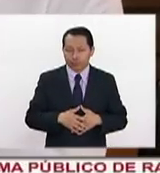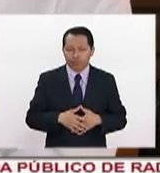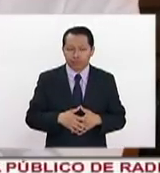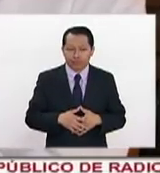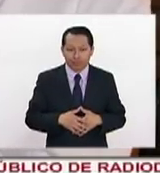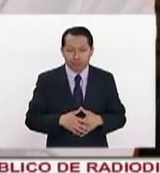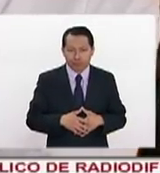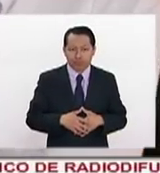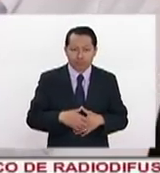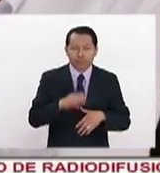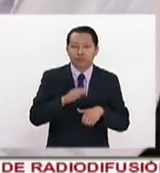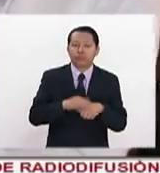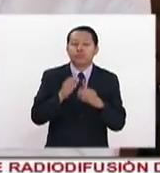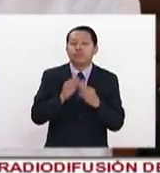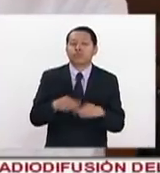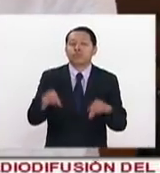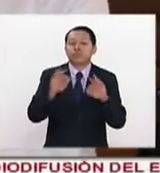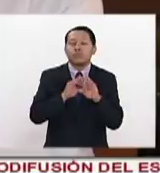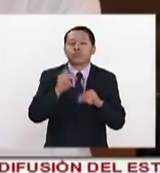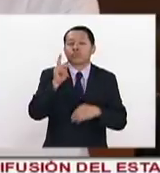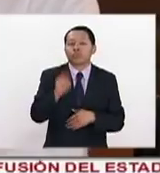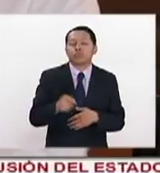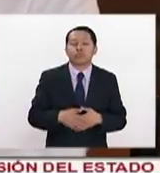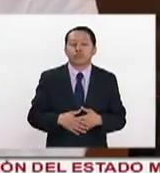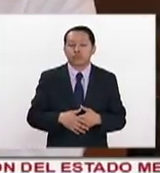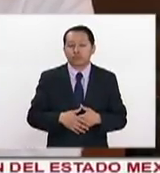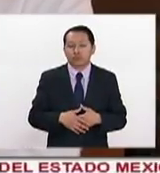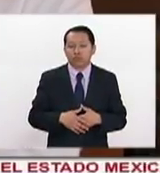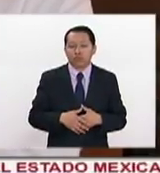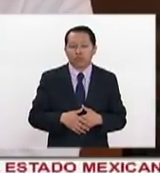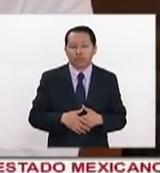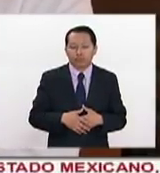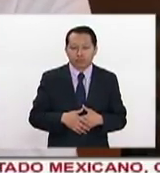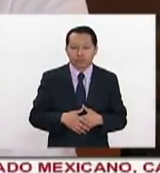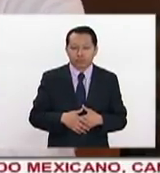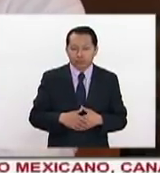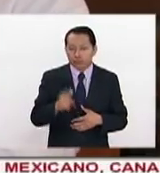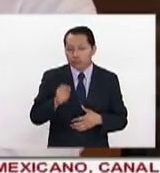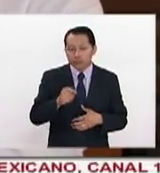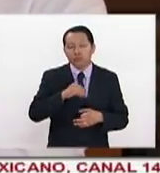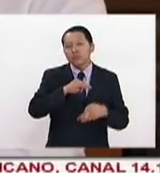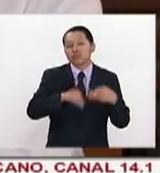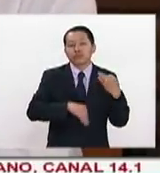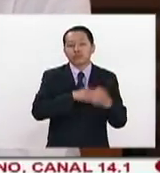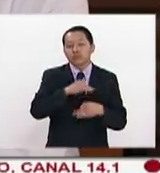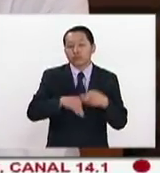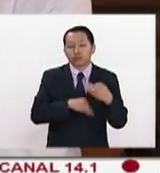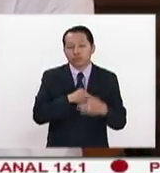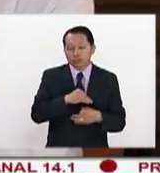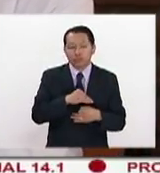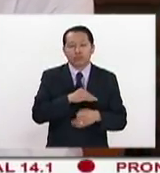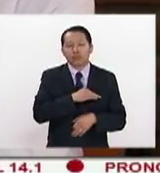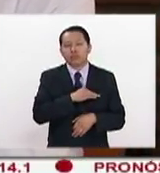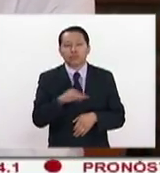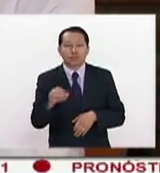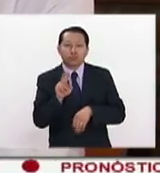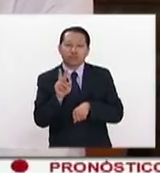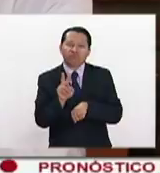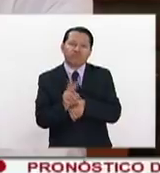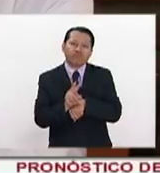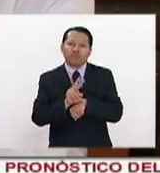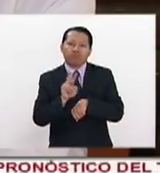Es trascendente el que entre todos cuidemos